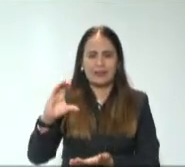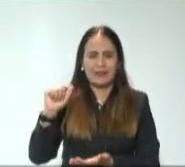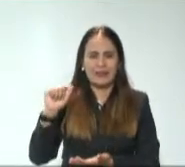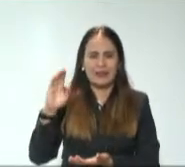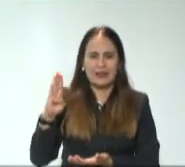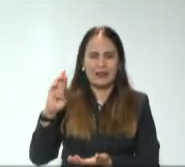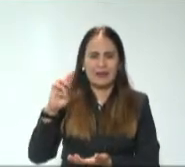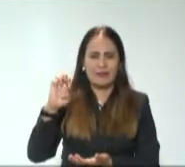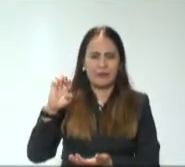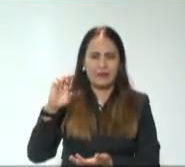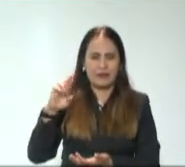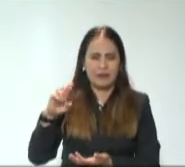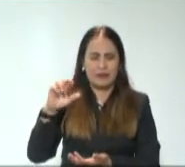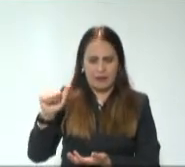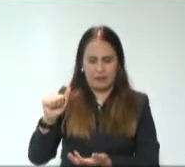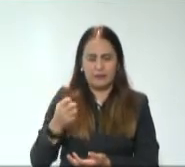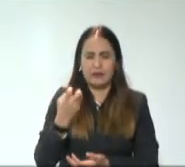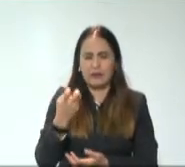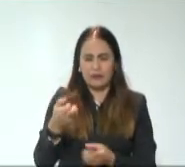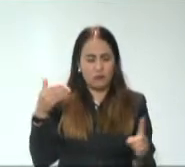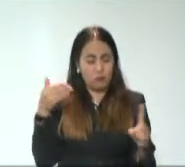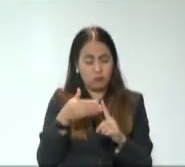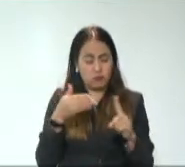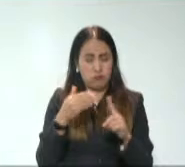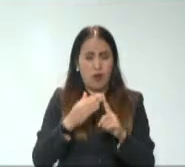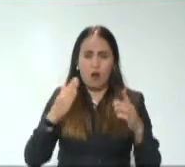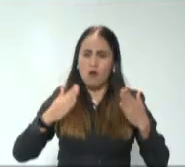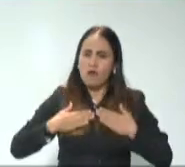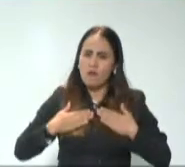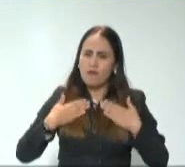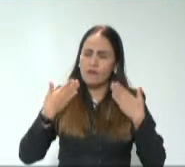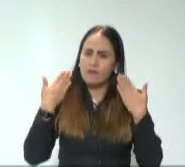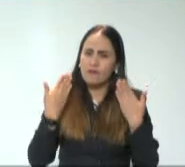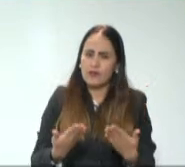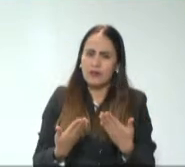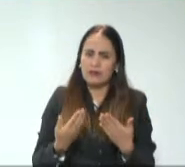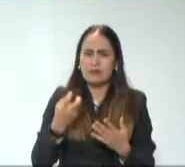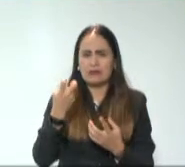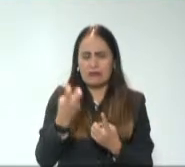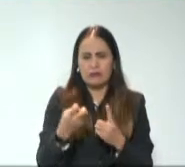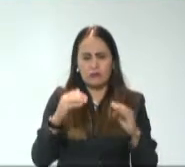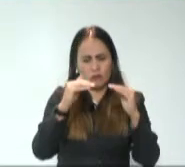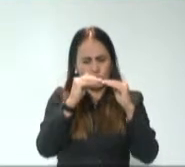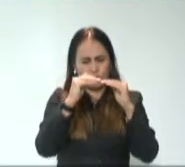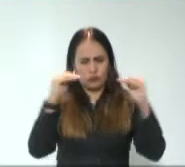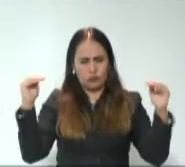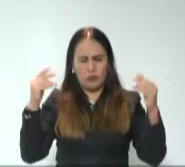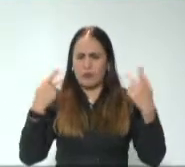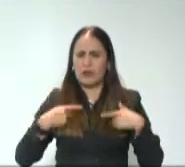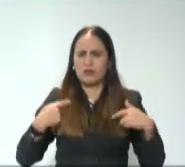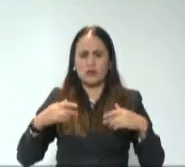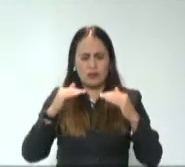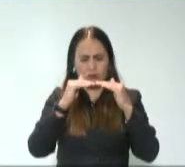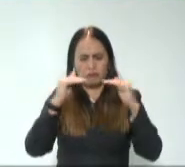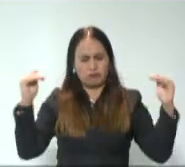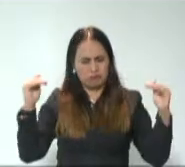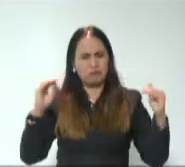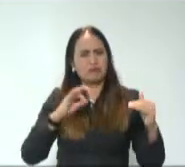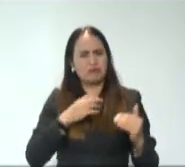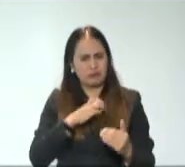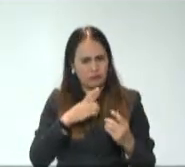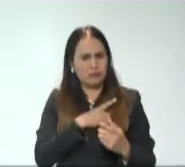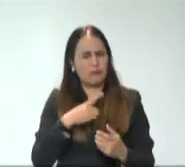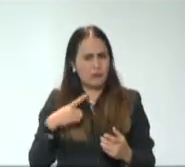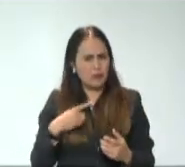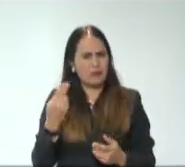importante eh el eje de confianza que debe de manejarse a nivel horizontal como usted muy bien lo dice